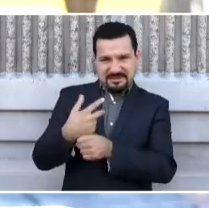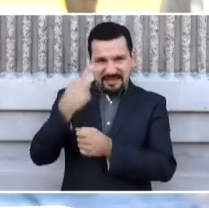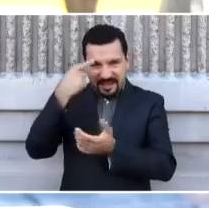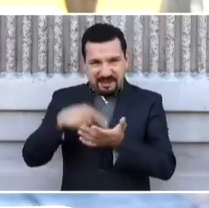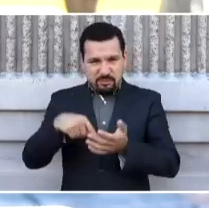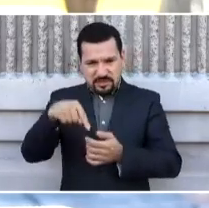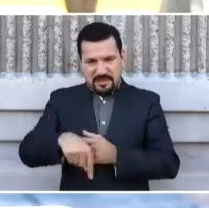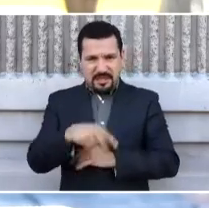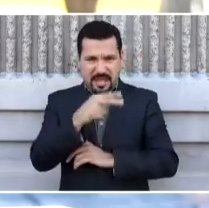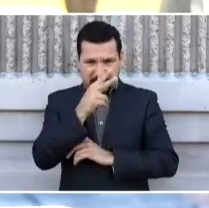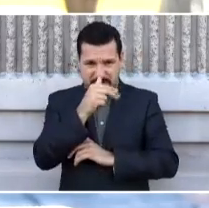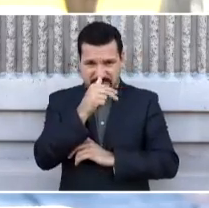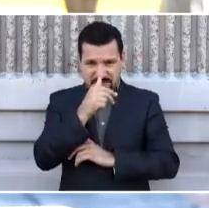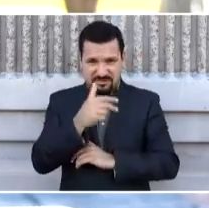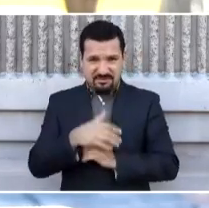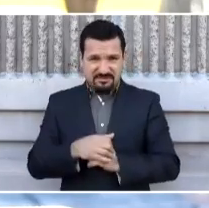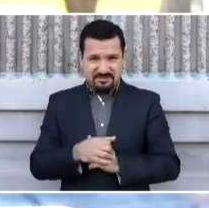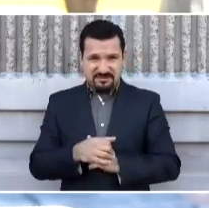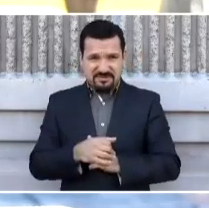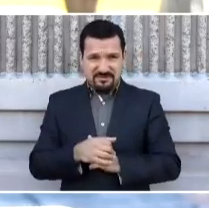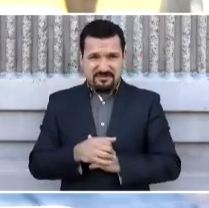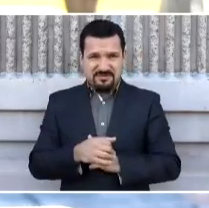que Hermosillo